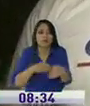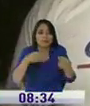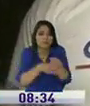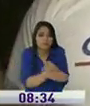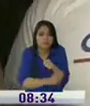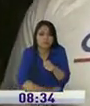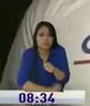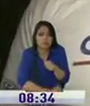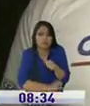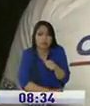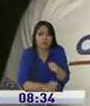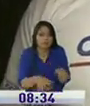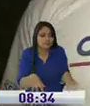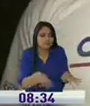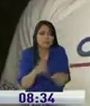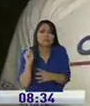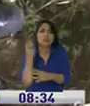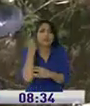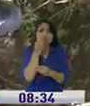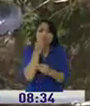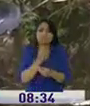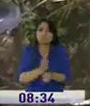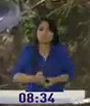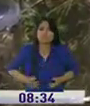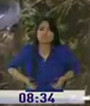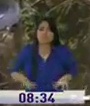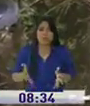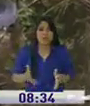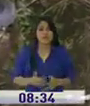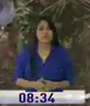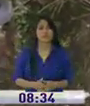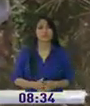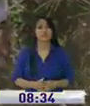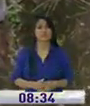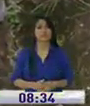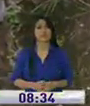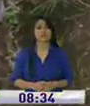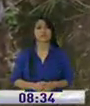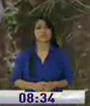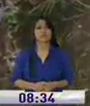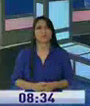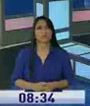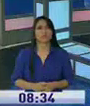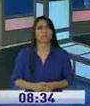cavernas, a estas alcantarillas. Informó Priscila Cadena.